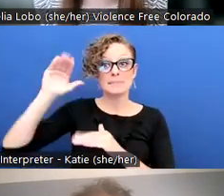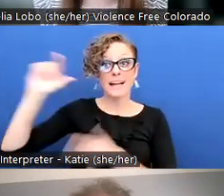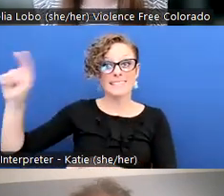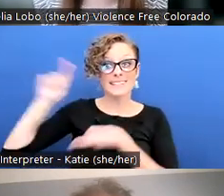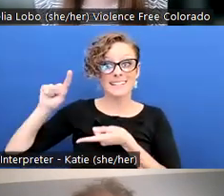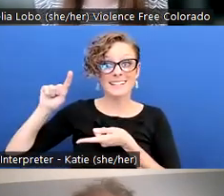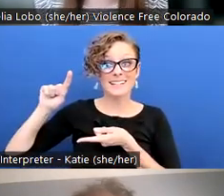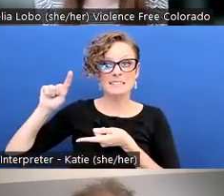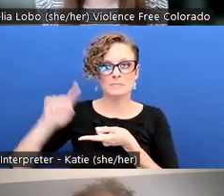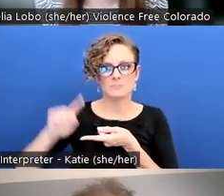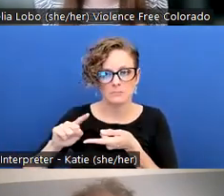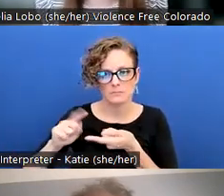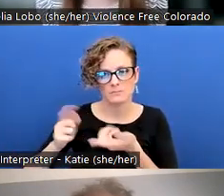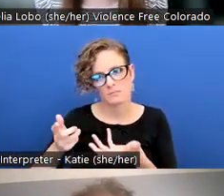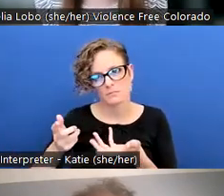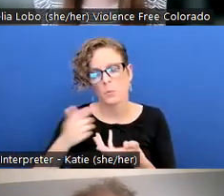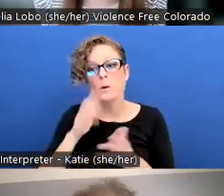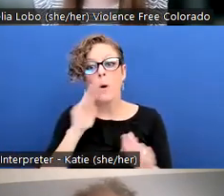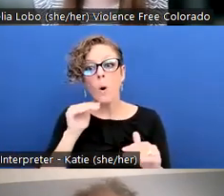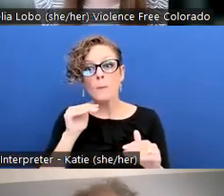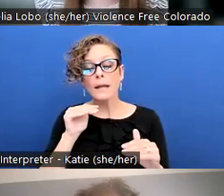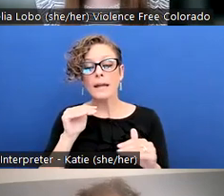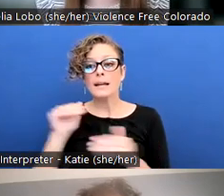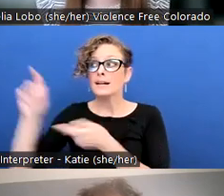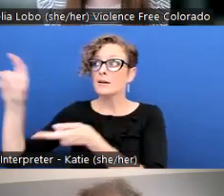fue tanto lo que quisiéramos.